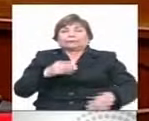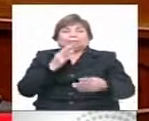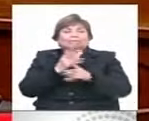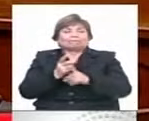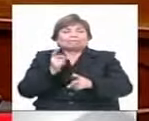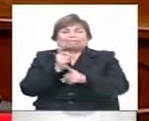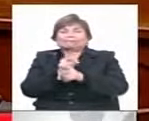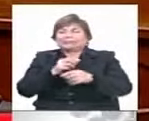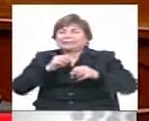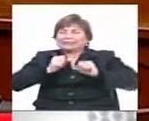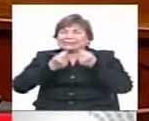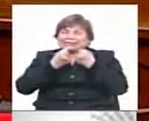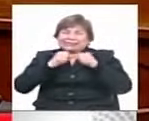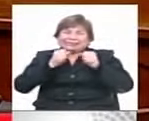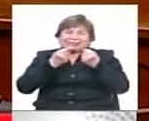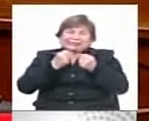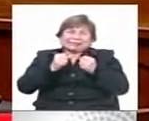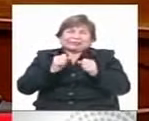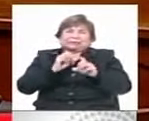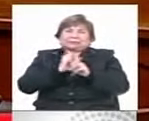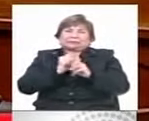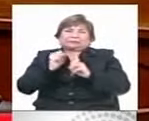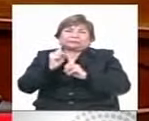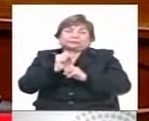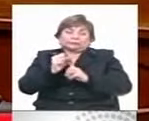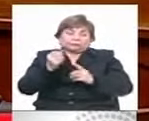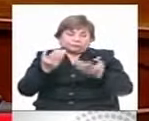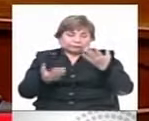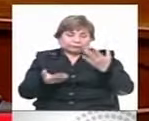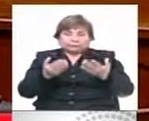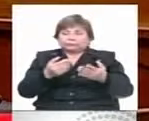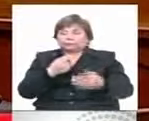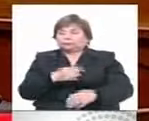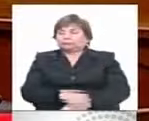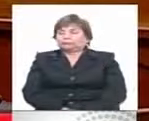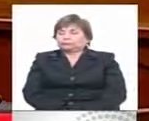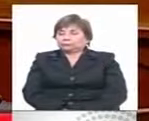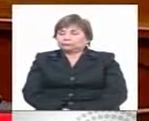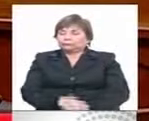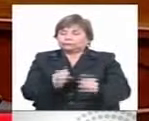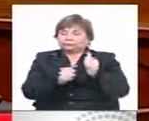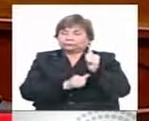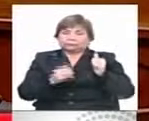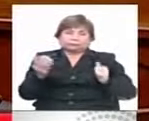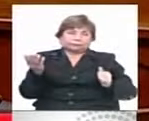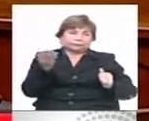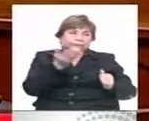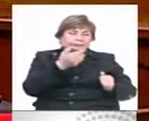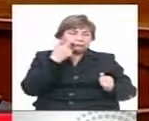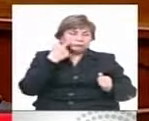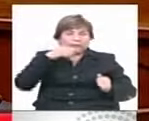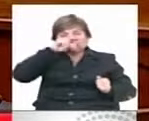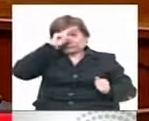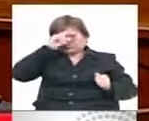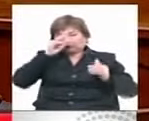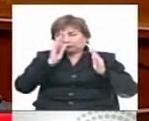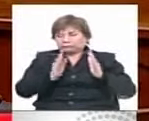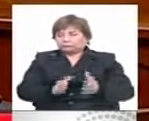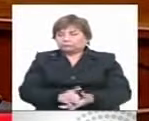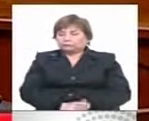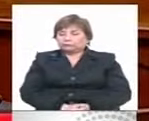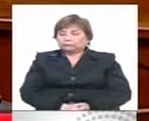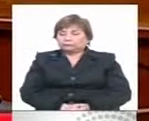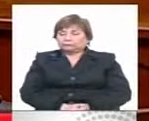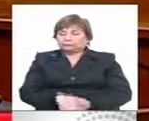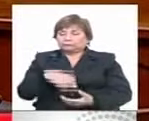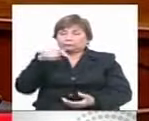constante tensión social. Es por ello, hermanos, hermanas, peruanos, peruanas, que